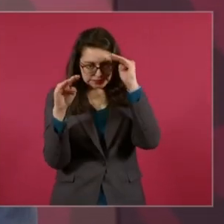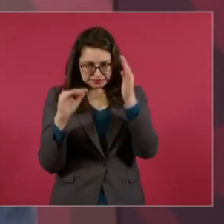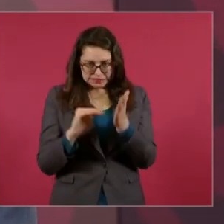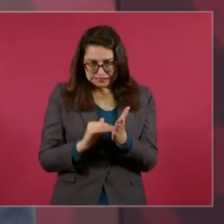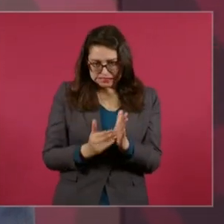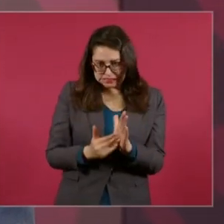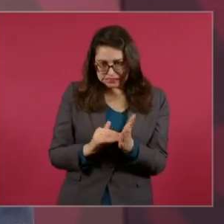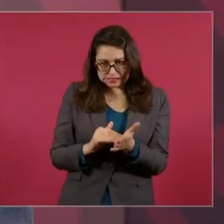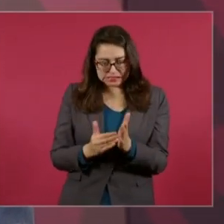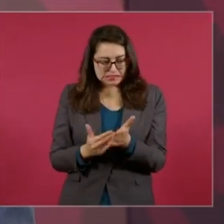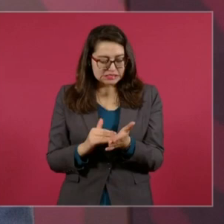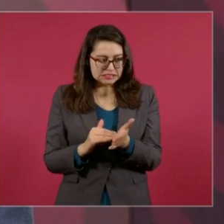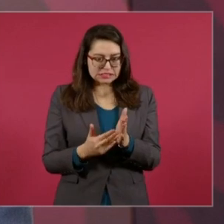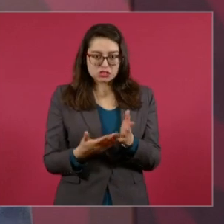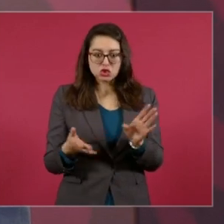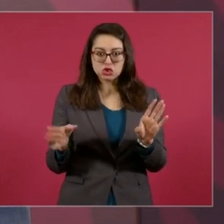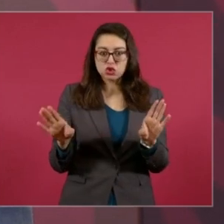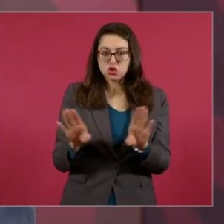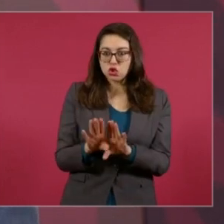Cómo